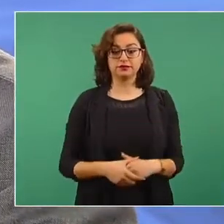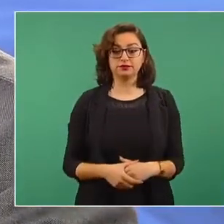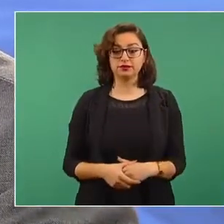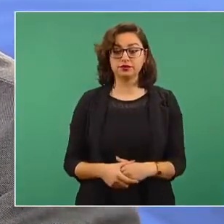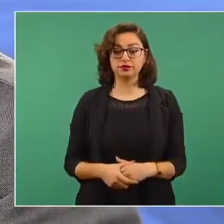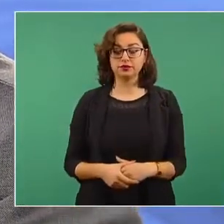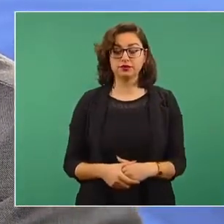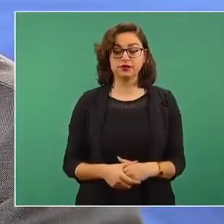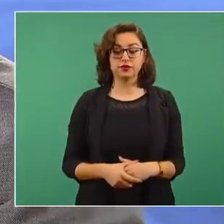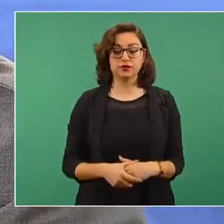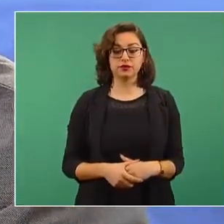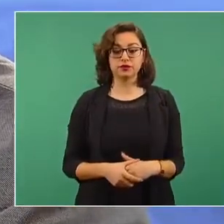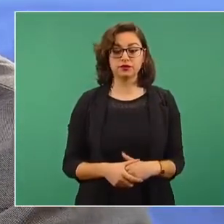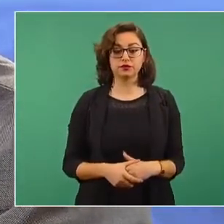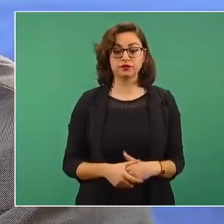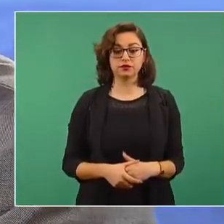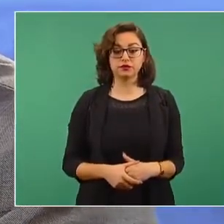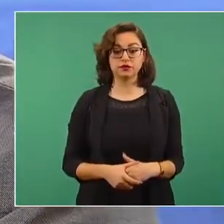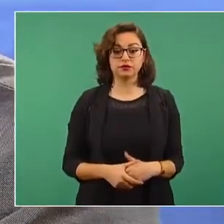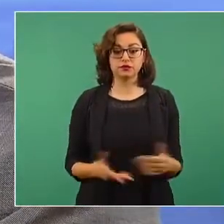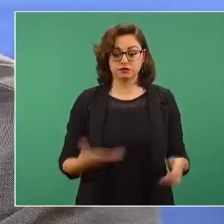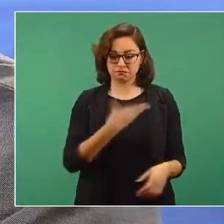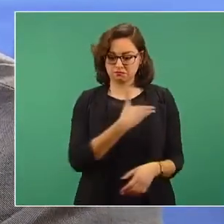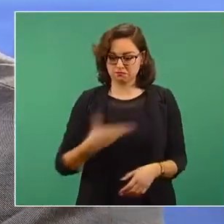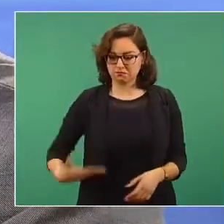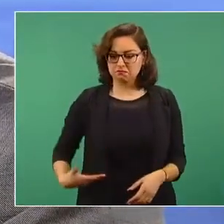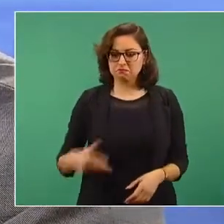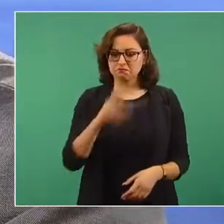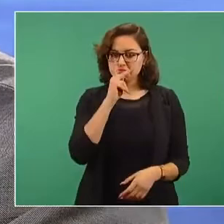es la palabra del presidente.